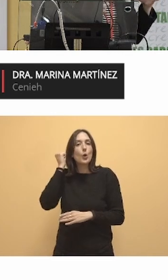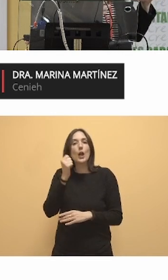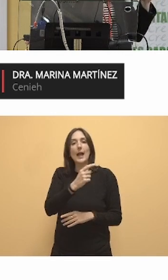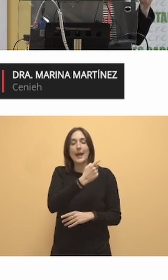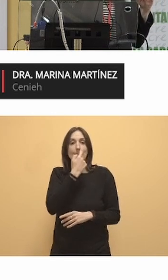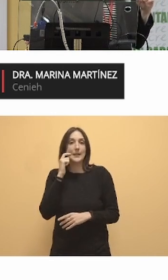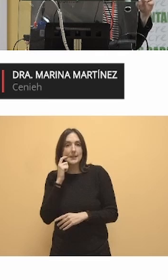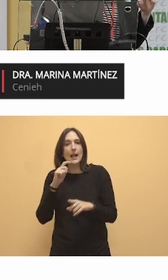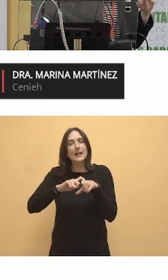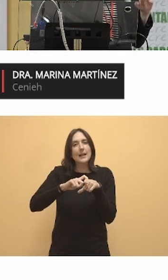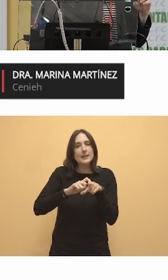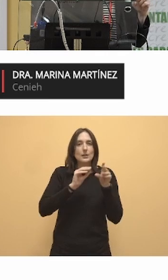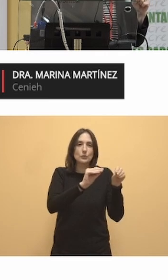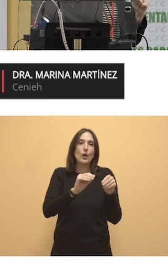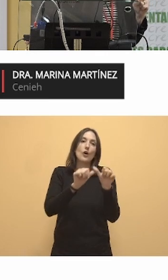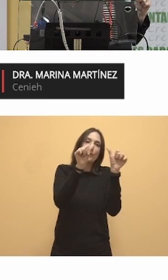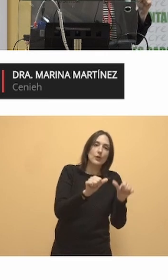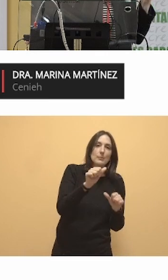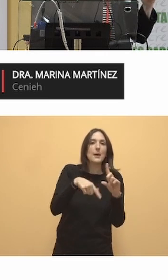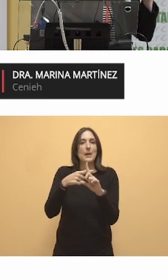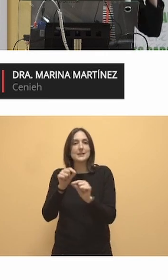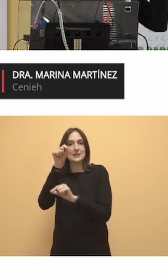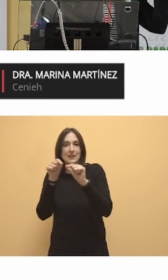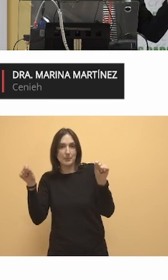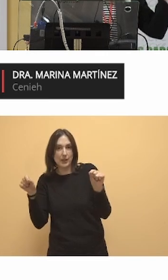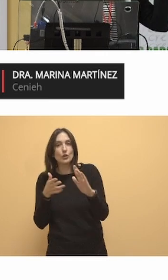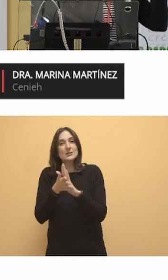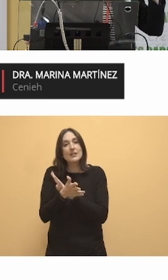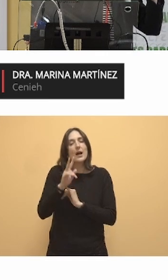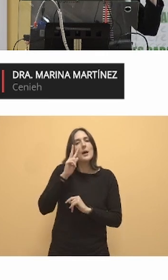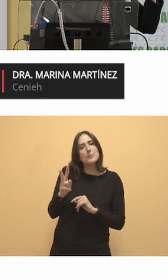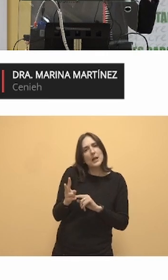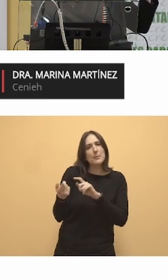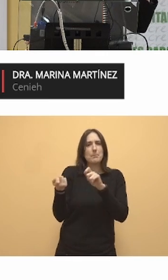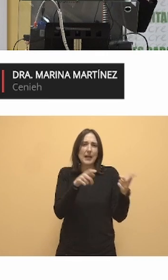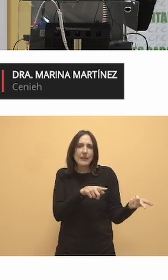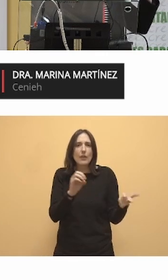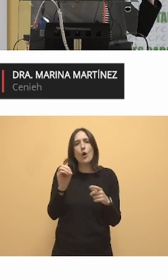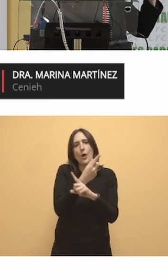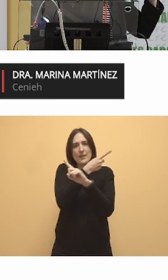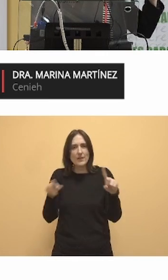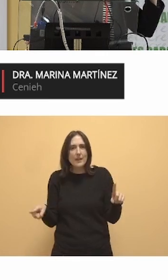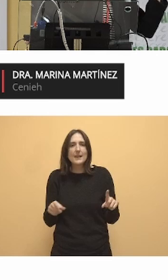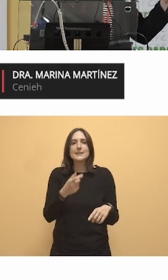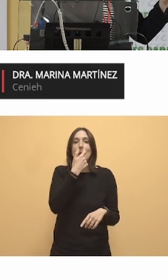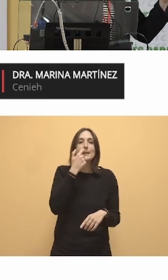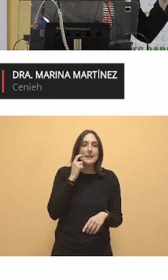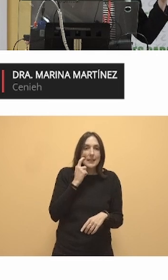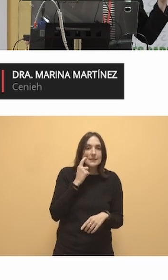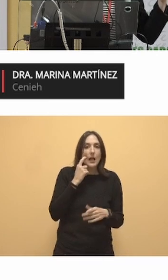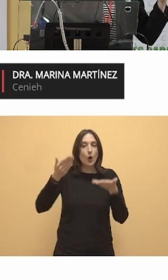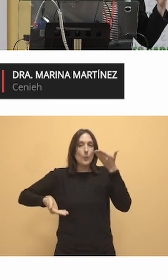los dientes en base a la forma y en base al tamaño, es decir, en ver las diferencias y las similitudes que tienen unos dientes con